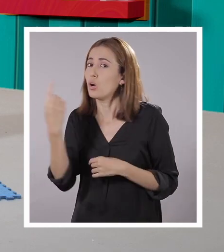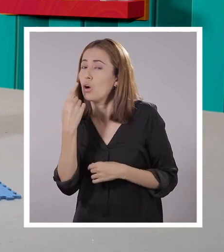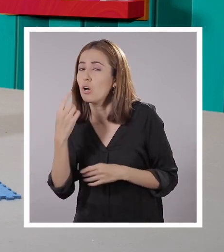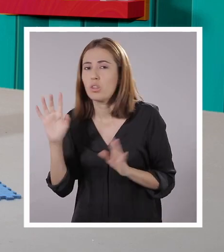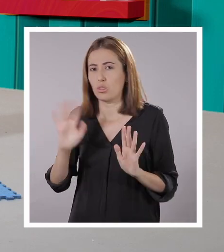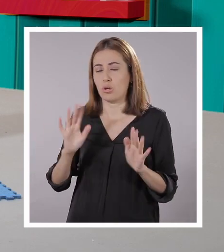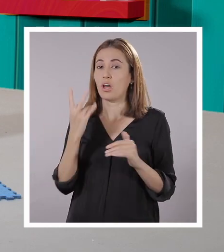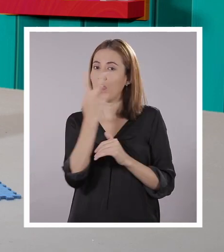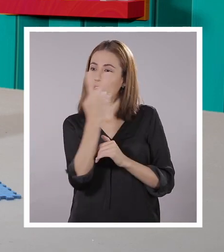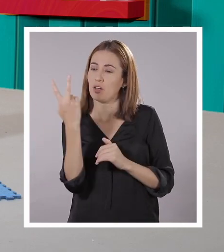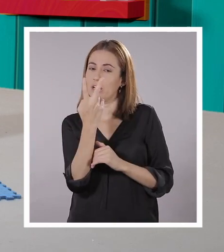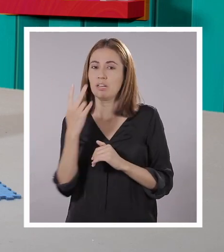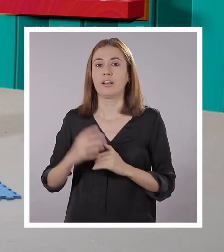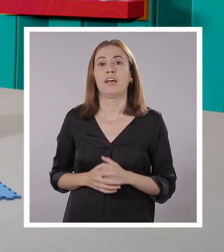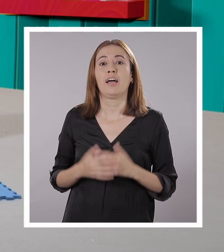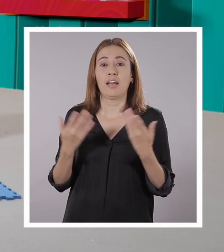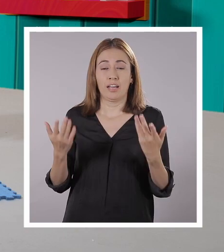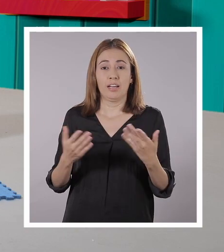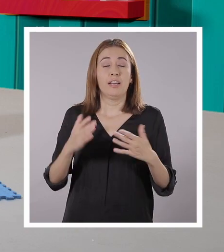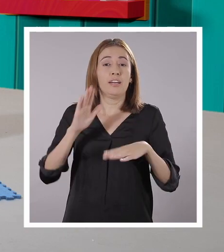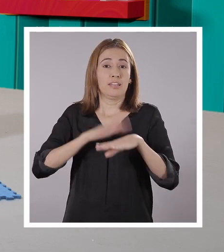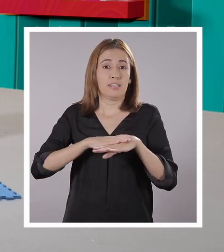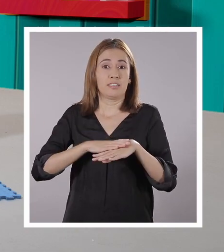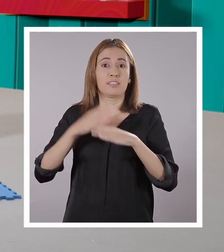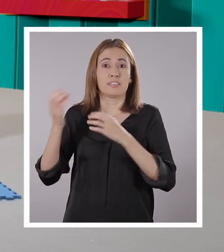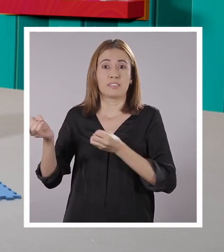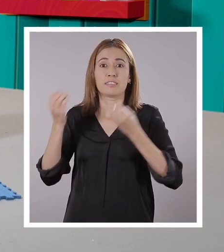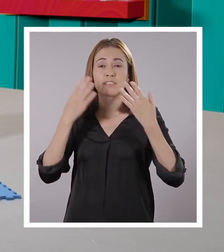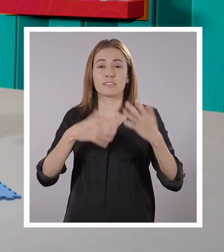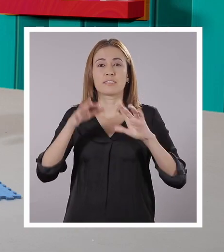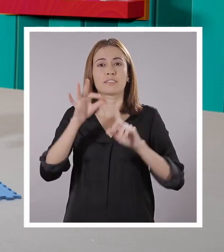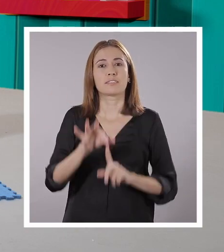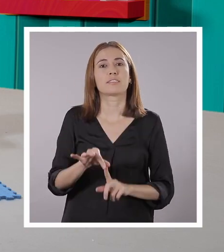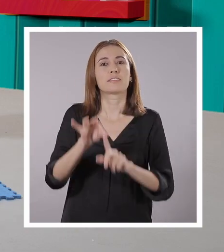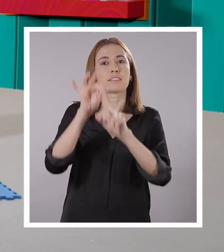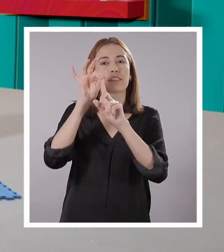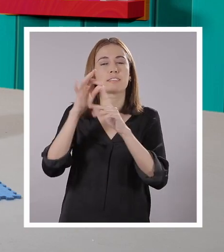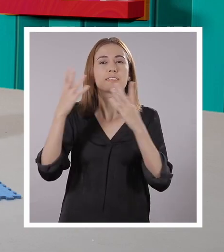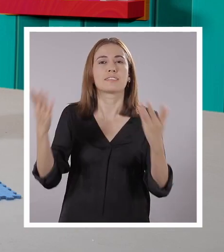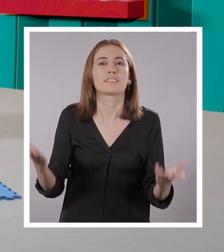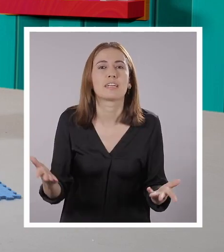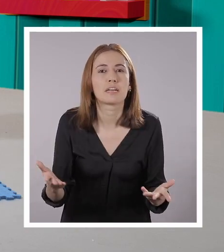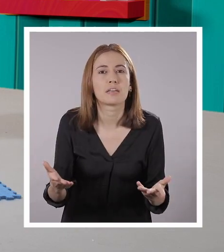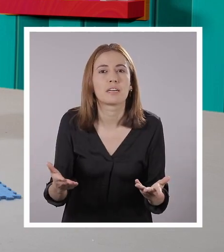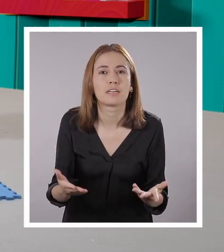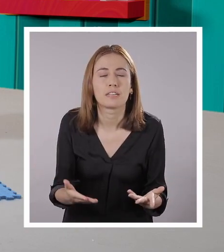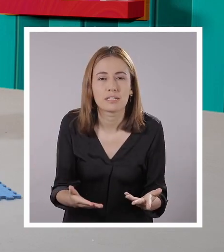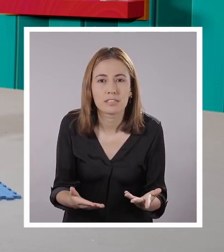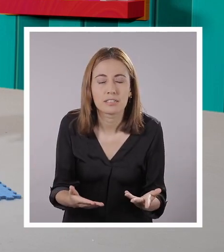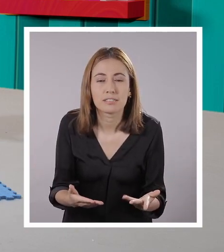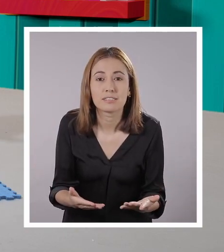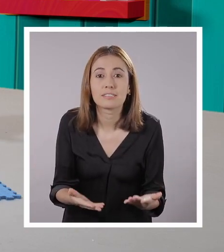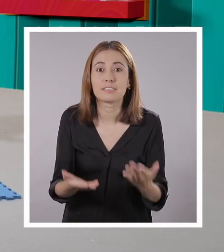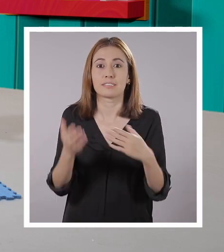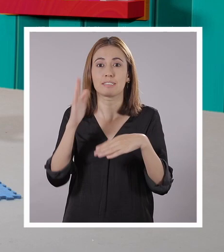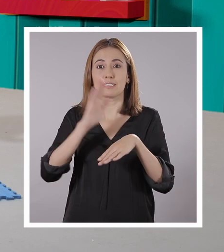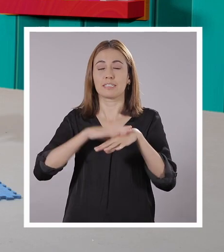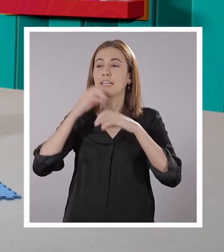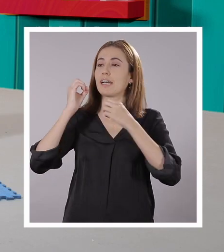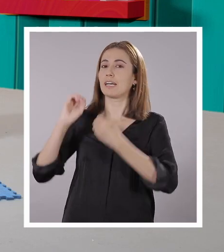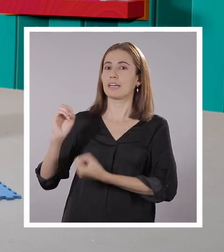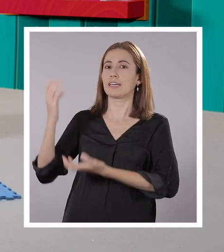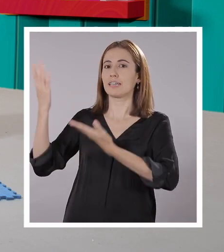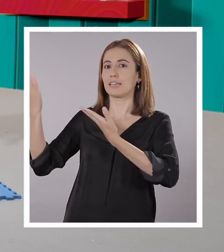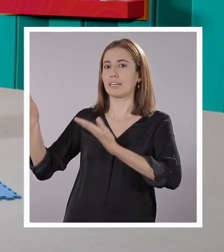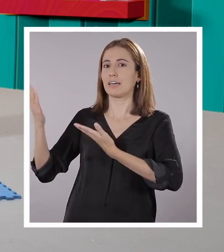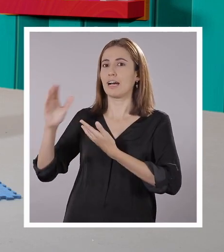alguien, porque la rayuela es más divertida cuando jugamos entre más personas. Así que les tengo una invitada especial. ¿Saben quién es? La